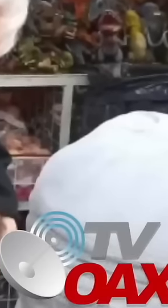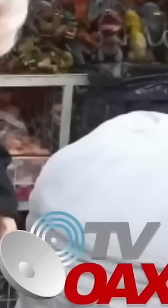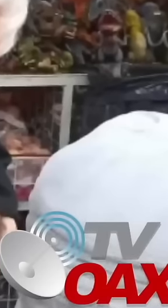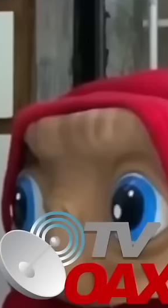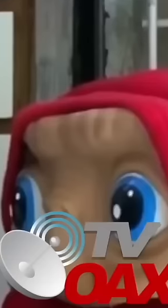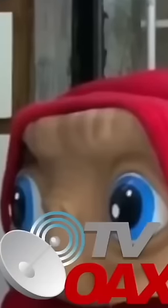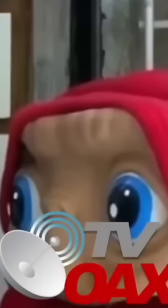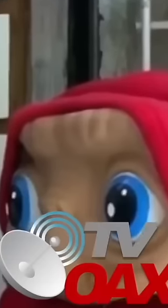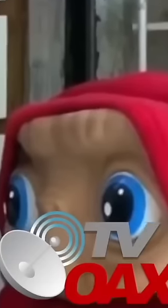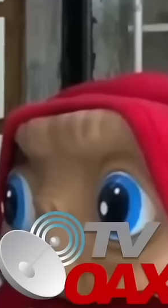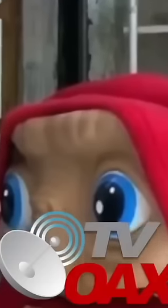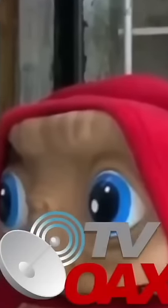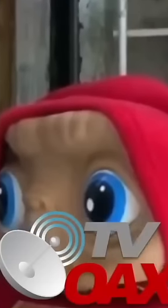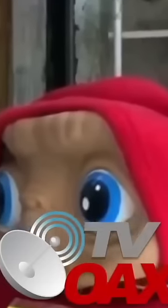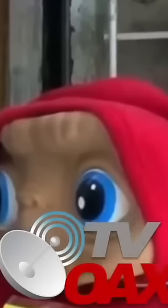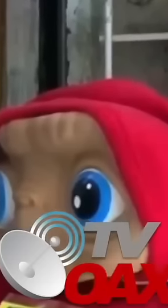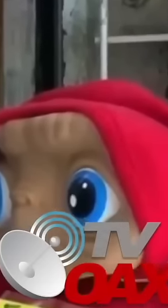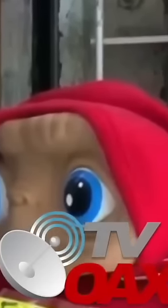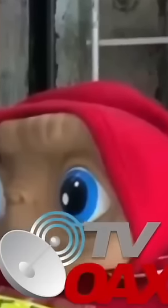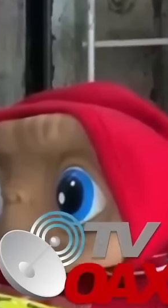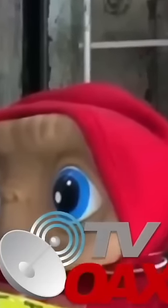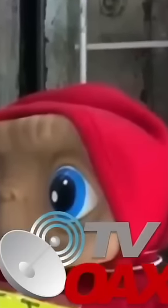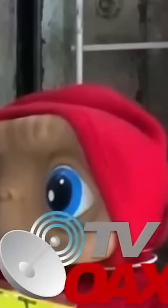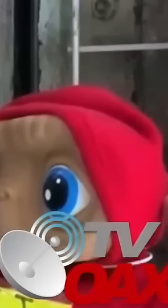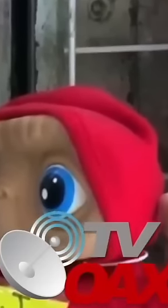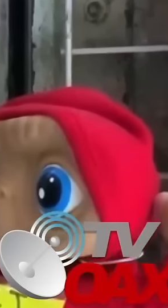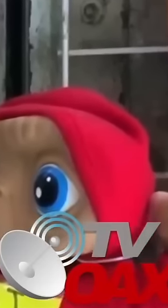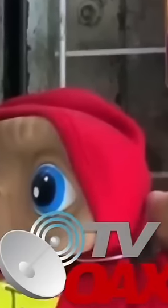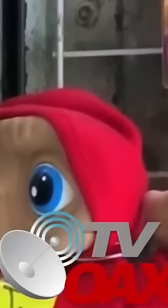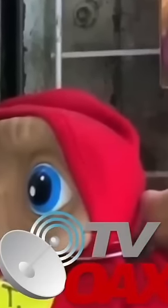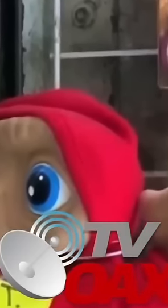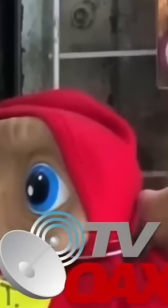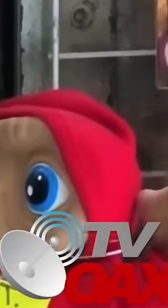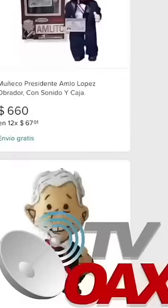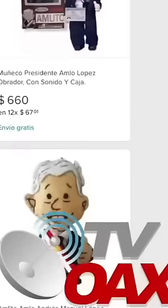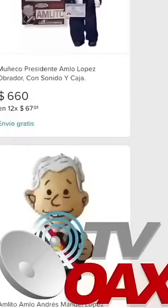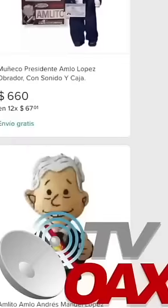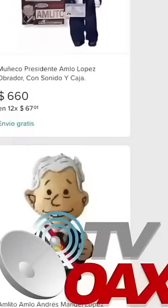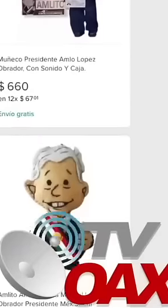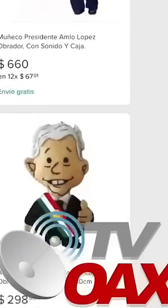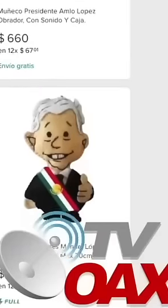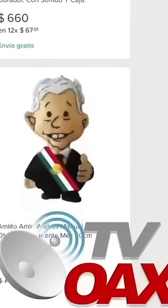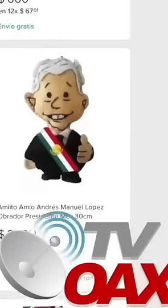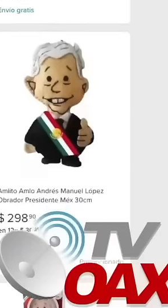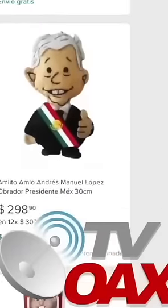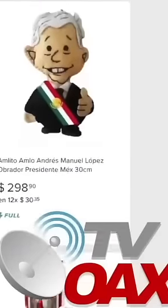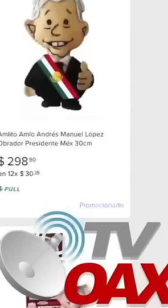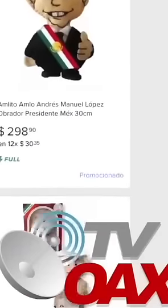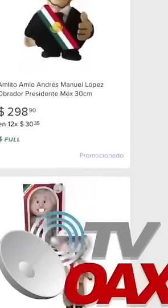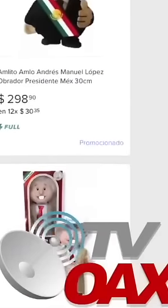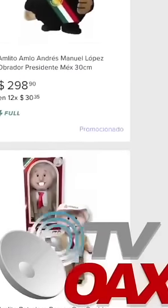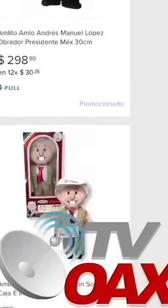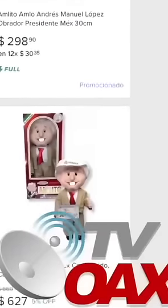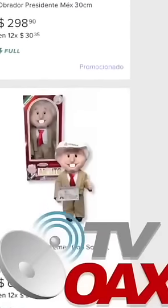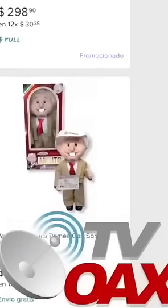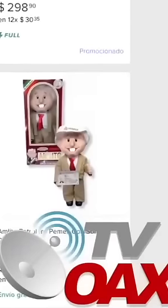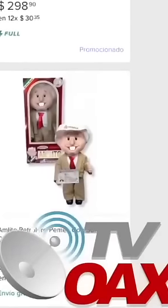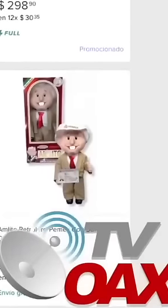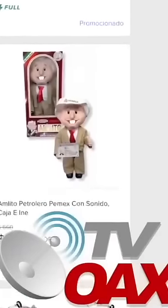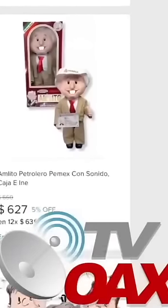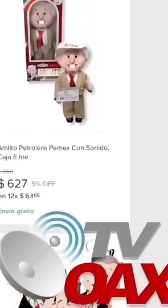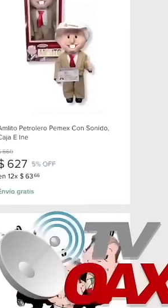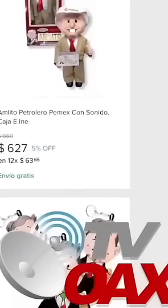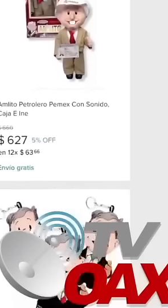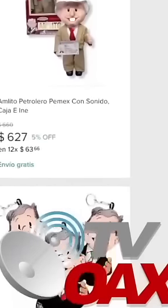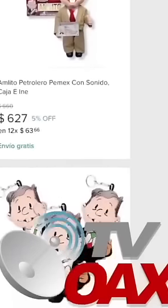Amlito. El muñeco dice frases icónicas del presidente de México al presionar su estómago y solamente